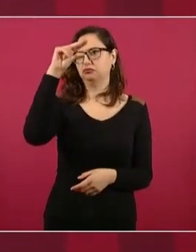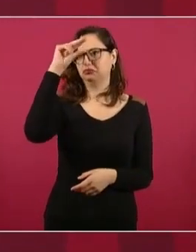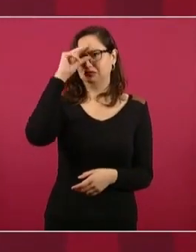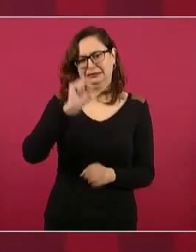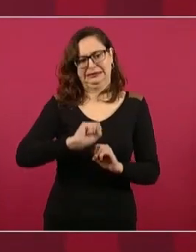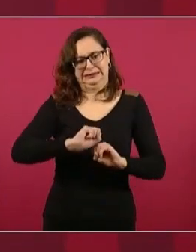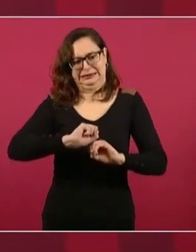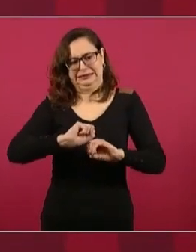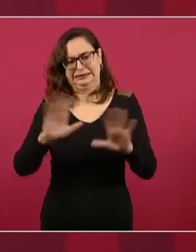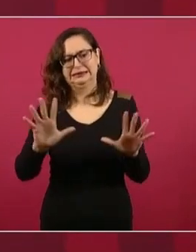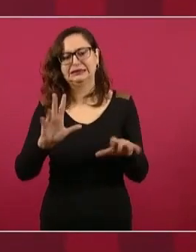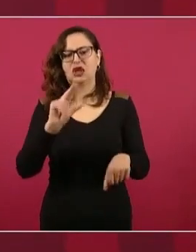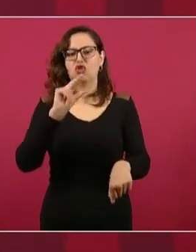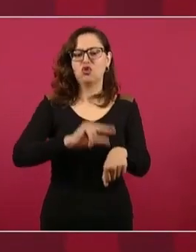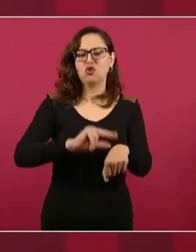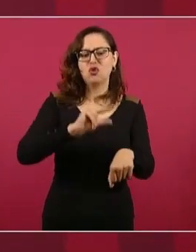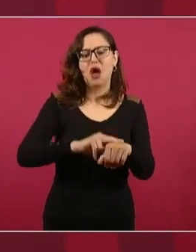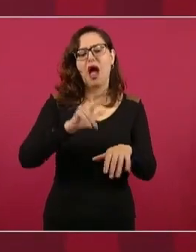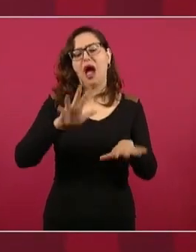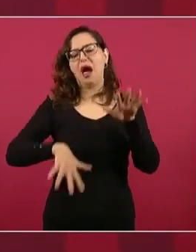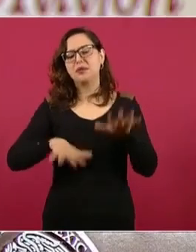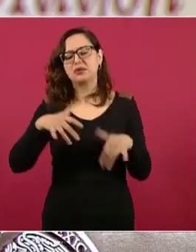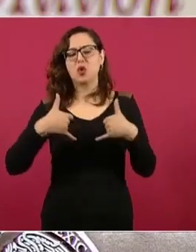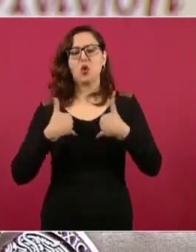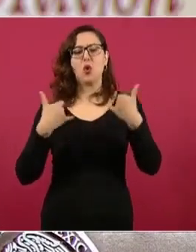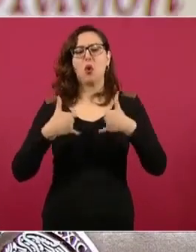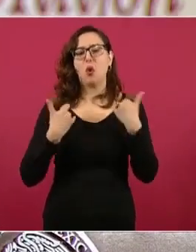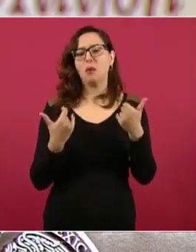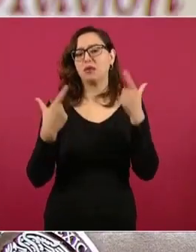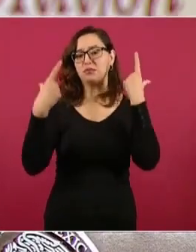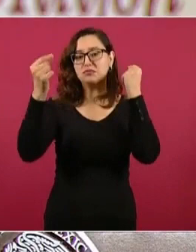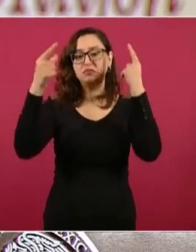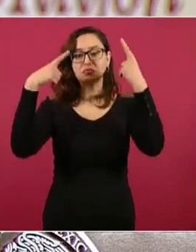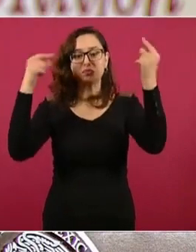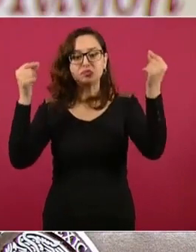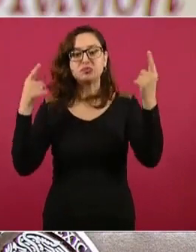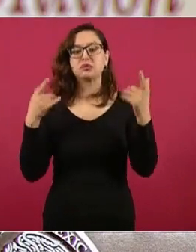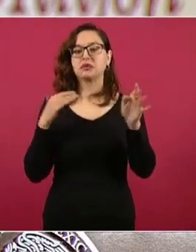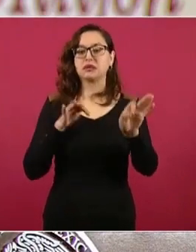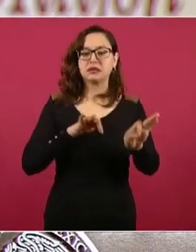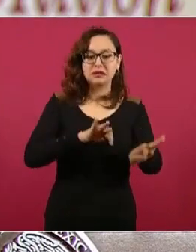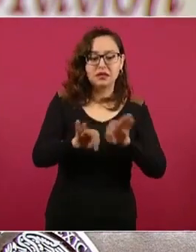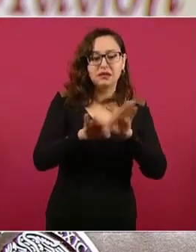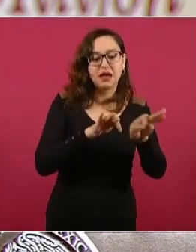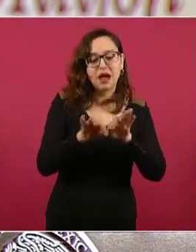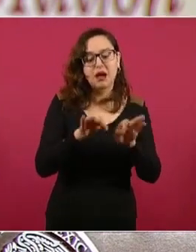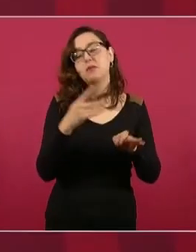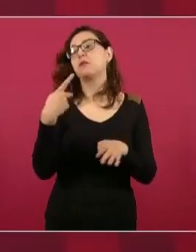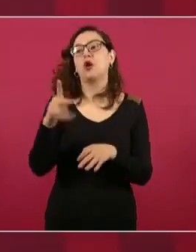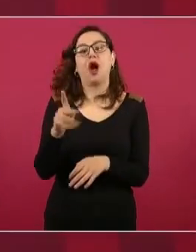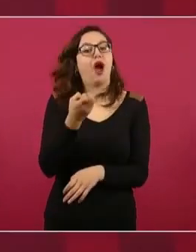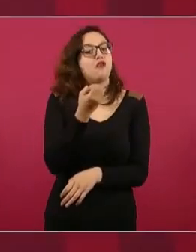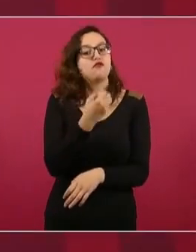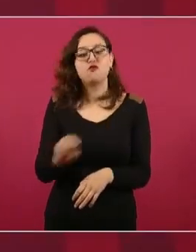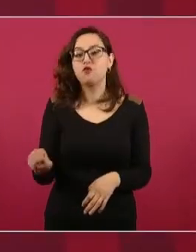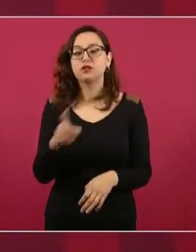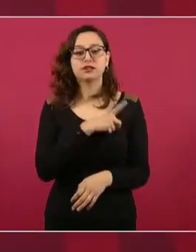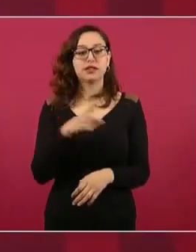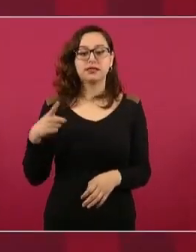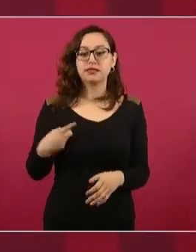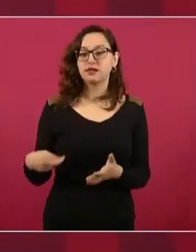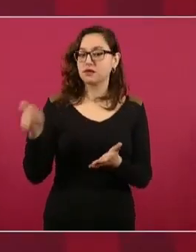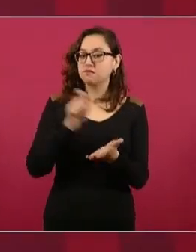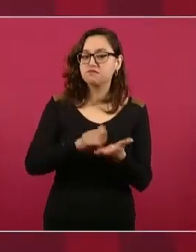son recientemente graduadas y graduados, trabajan ahí, pero están bajo presión porque tienen que hacer recetas de